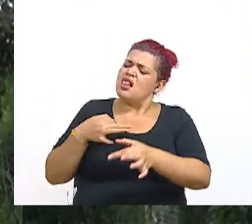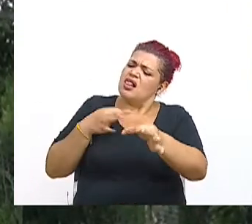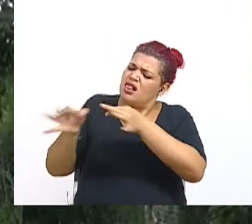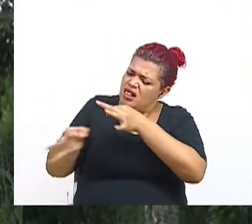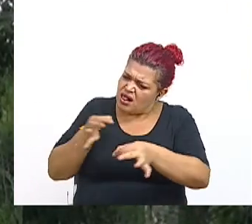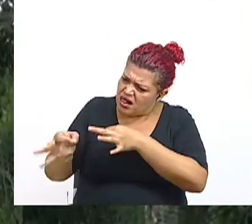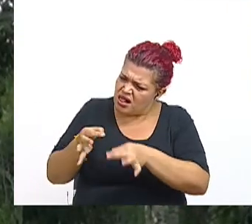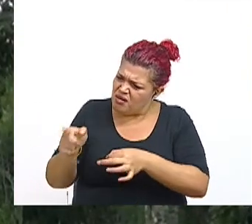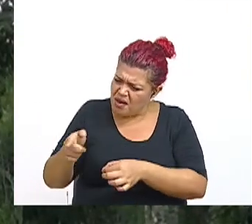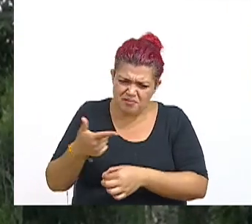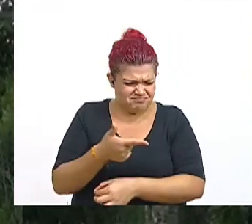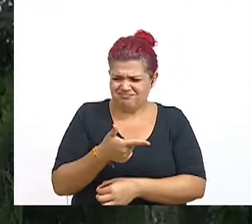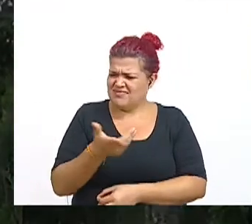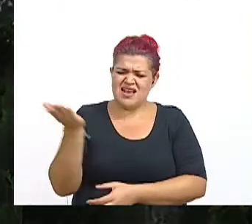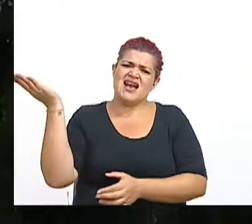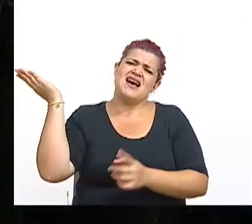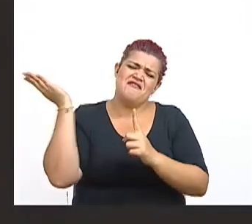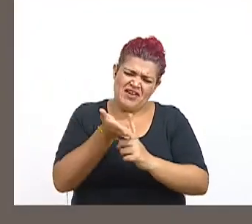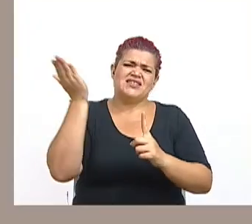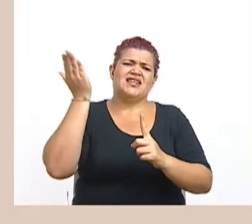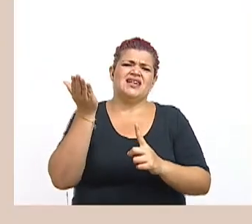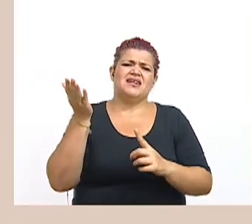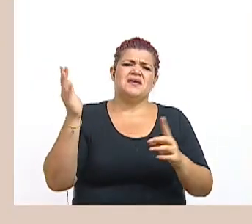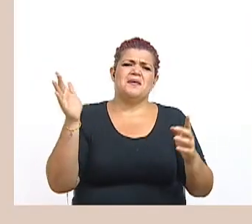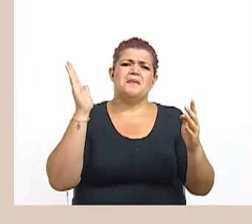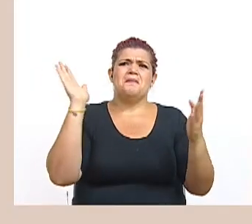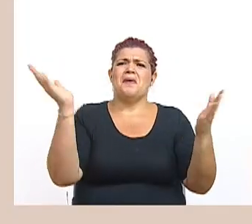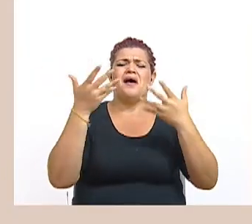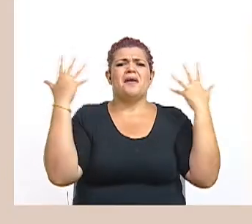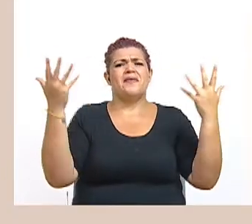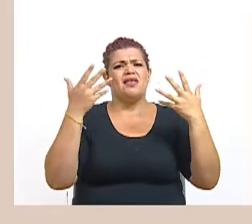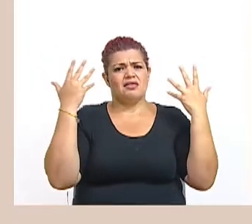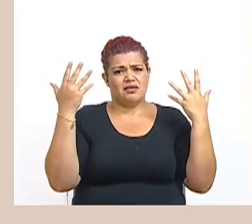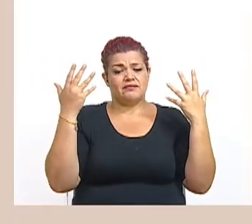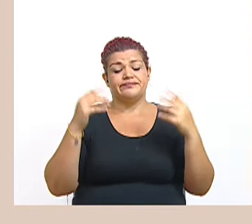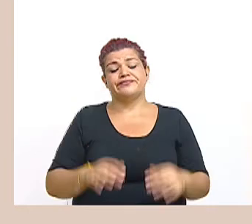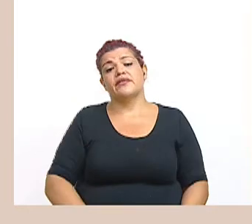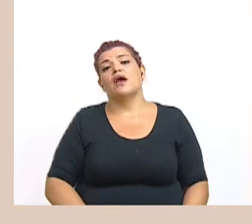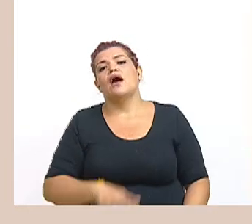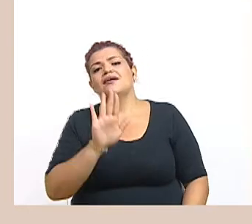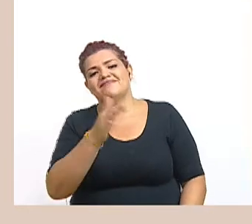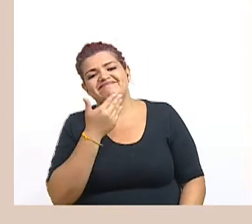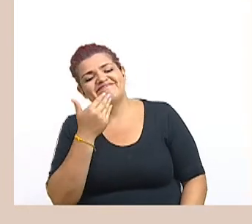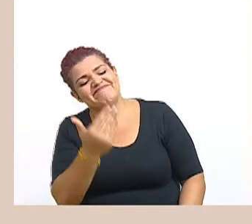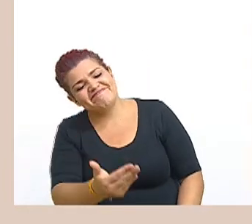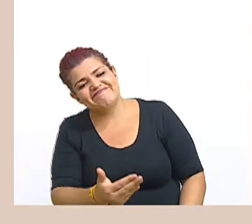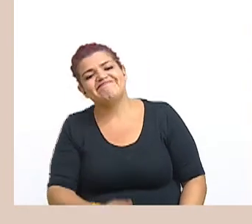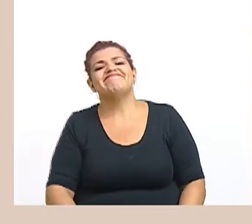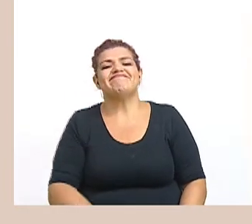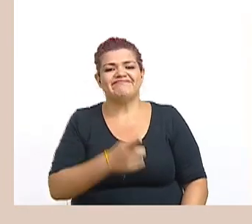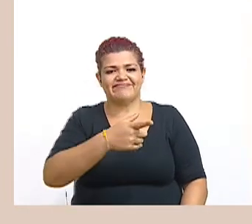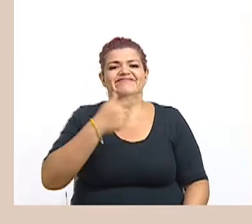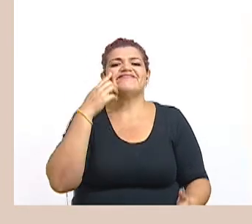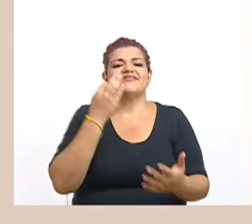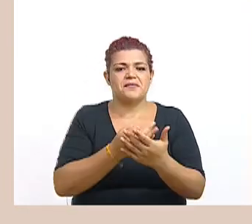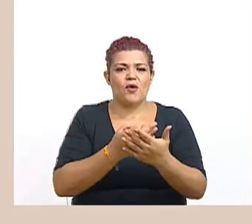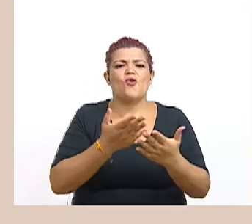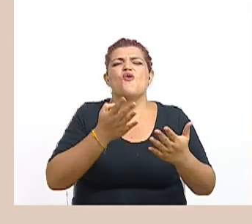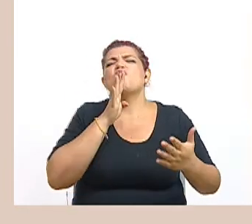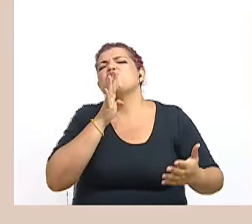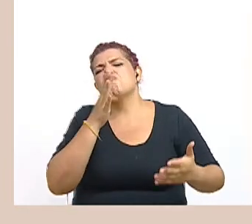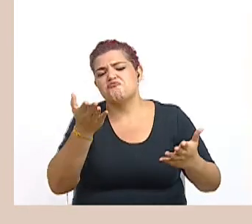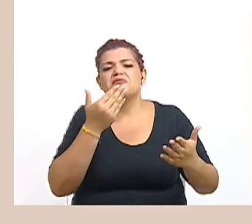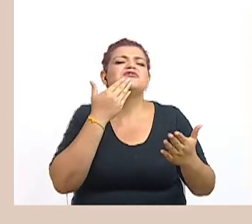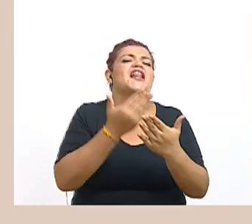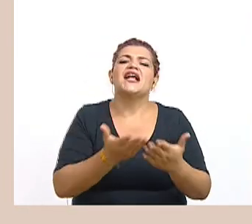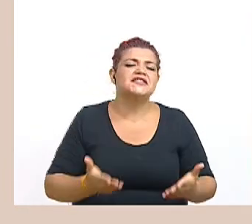están haciendo al medio ambiente. Bueno, muchas gracias a William por regalarnos este extraordinario testimonio. Vamos